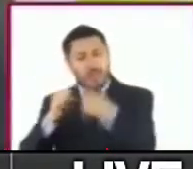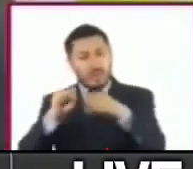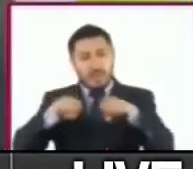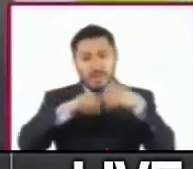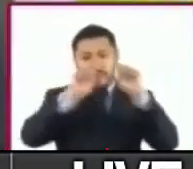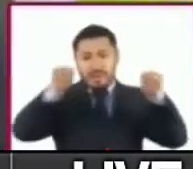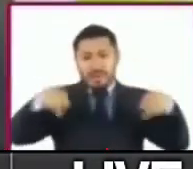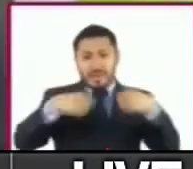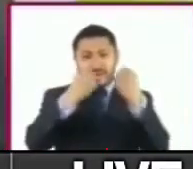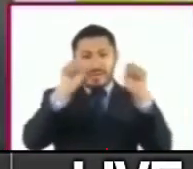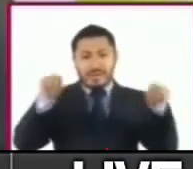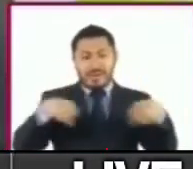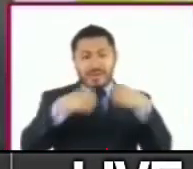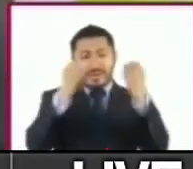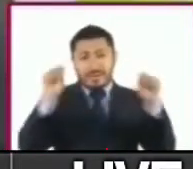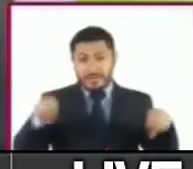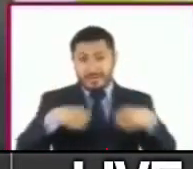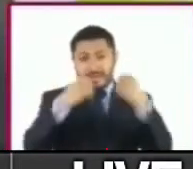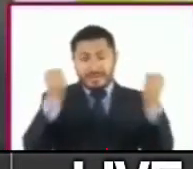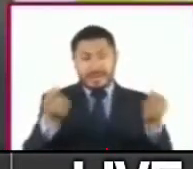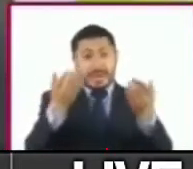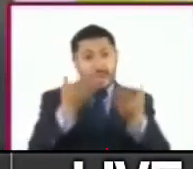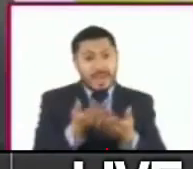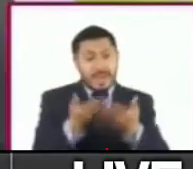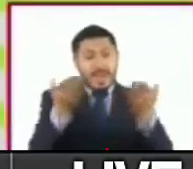lado, círculos hacia adentro.